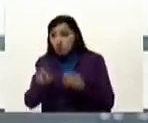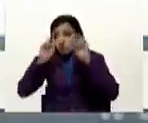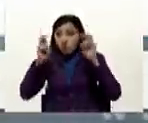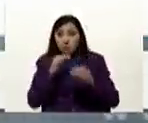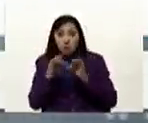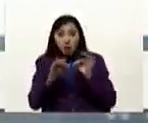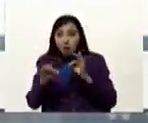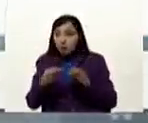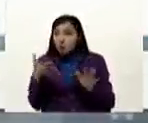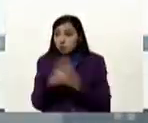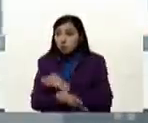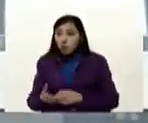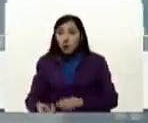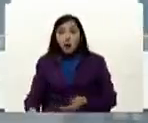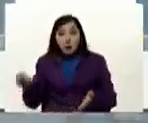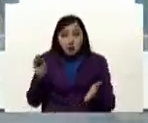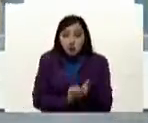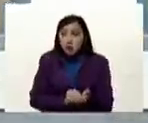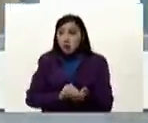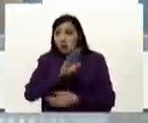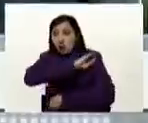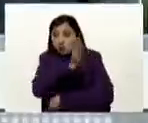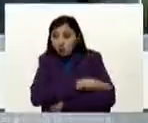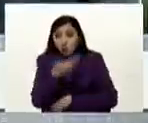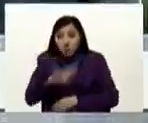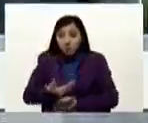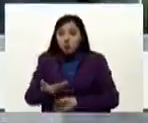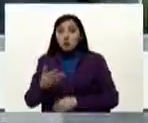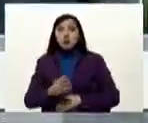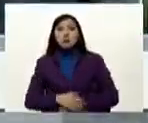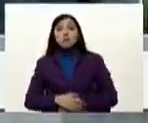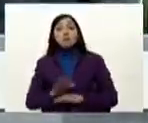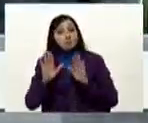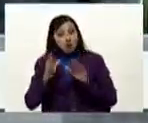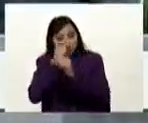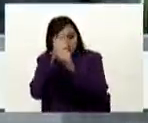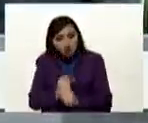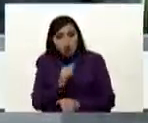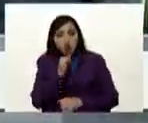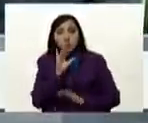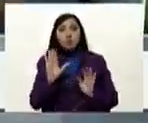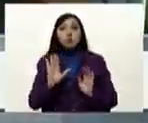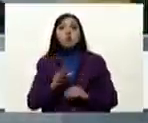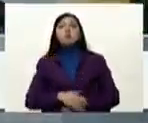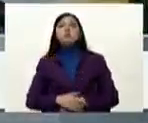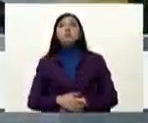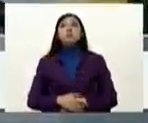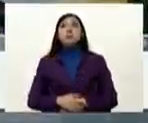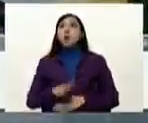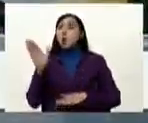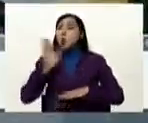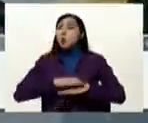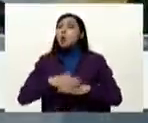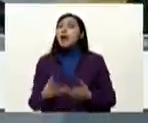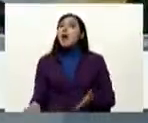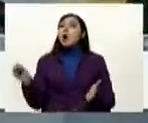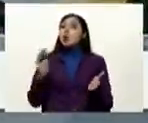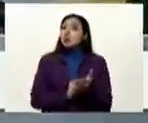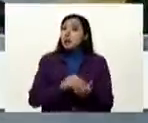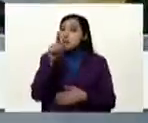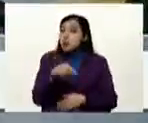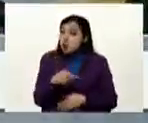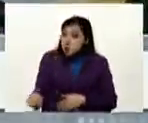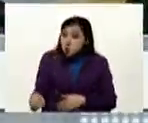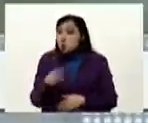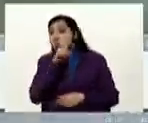Correcto. El tema del refuerzo, esto es muy importante, ya lo vamos a explicar. ¿Por qué el refuerzo? ¿Sí o no el